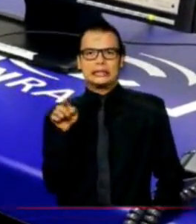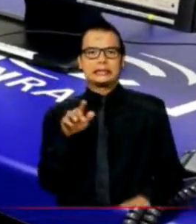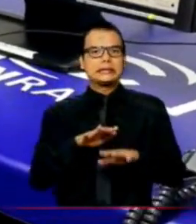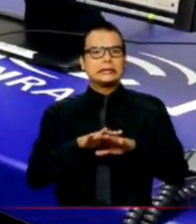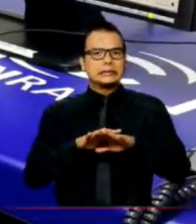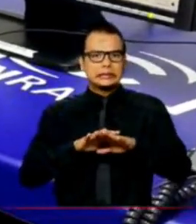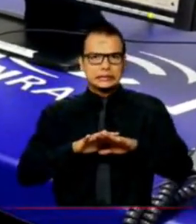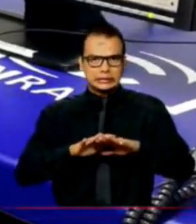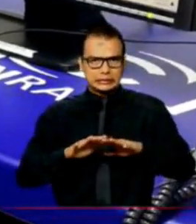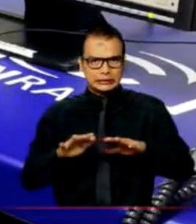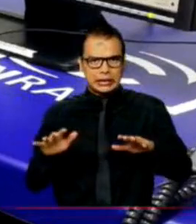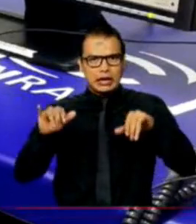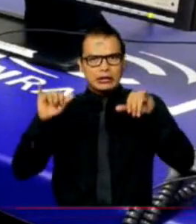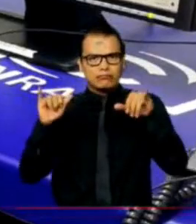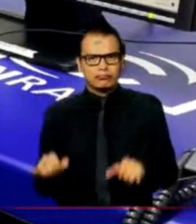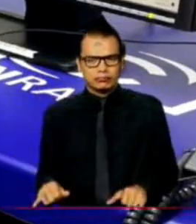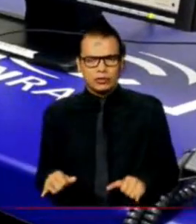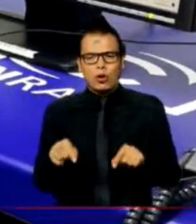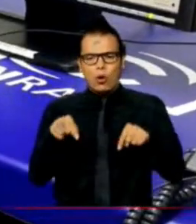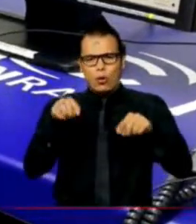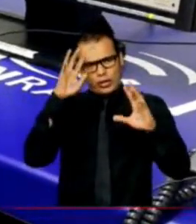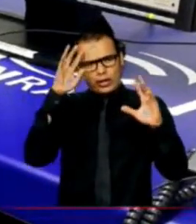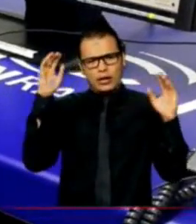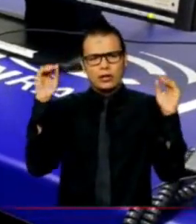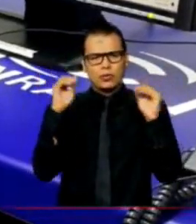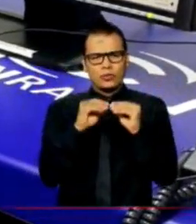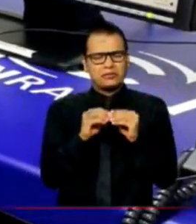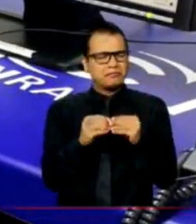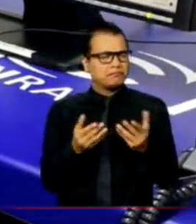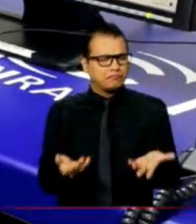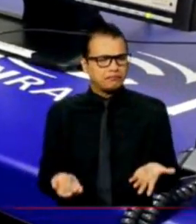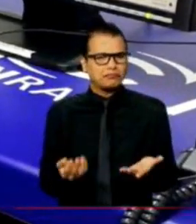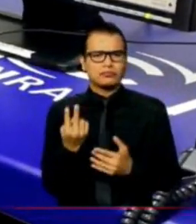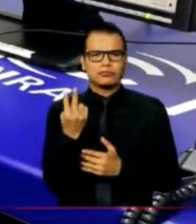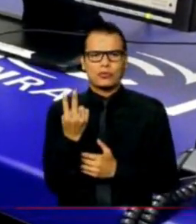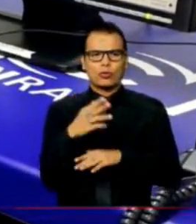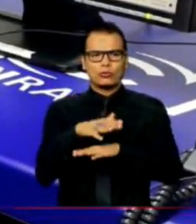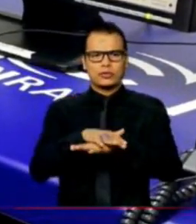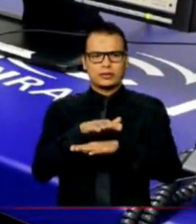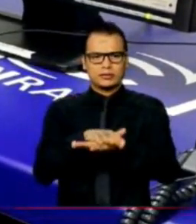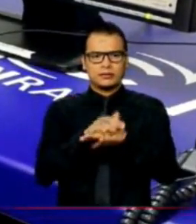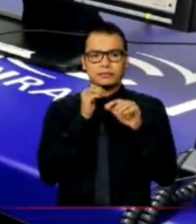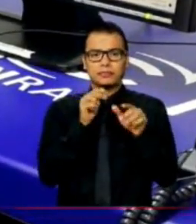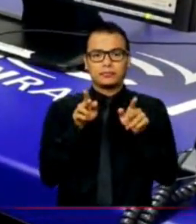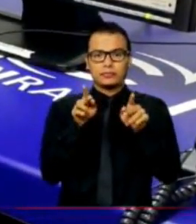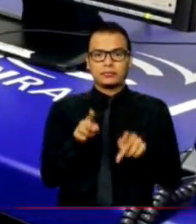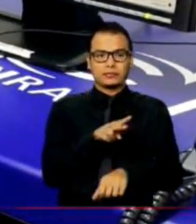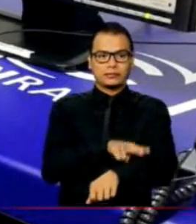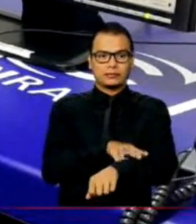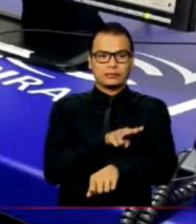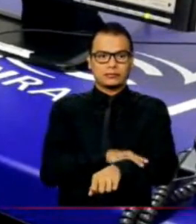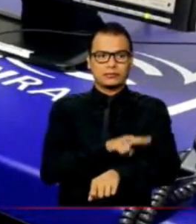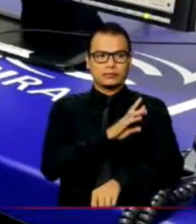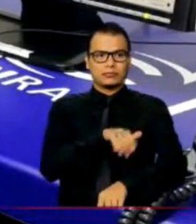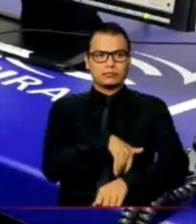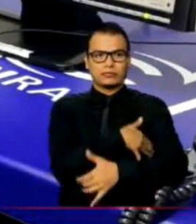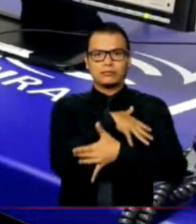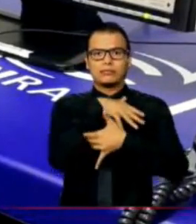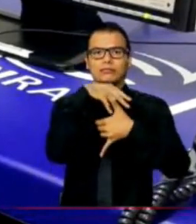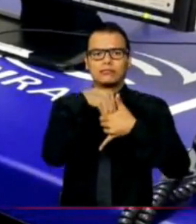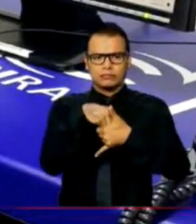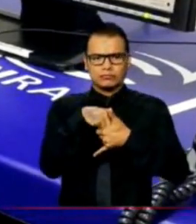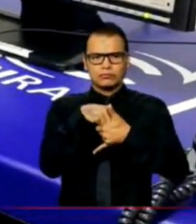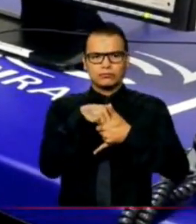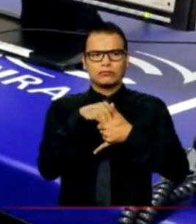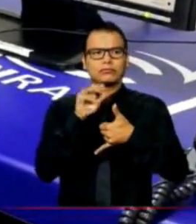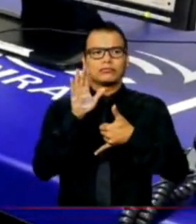consiste ese acuerdo que hoy a las 2 de la tarde van a reunirse con un delegado del Ministerio del interior exactamente con el director